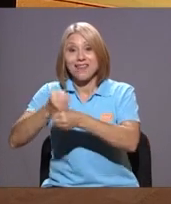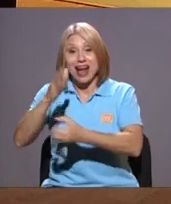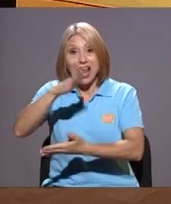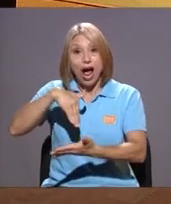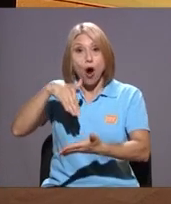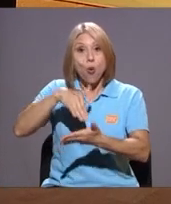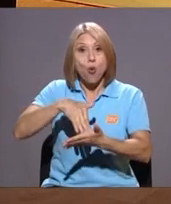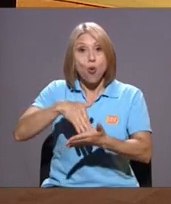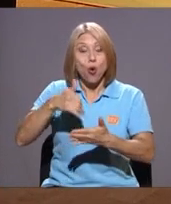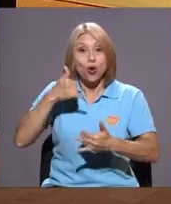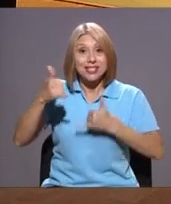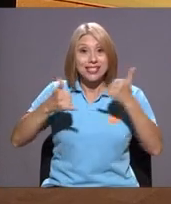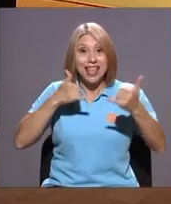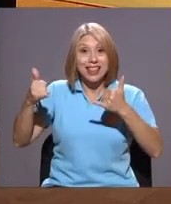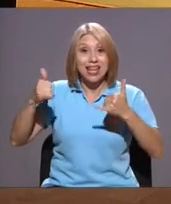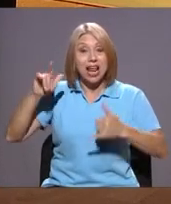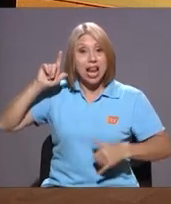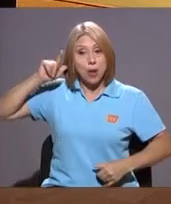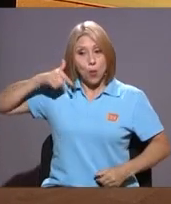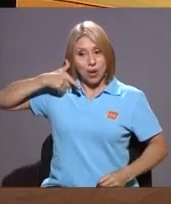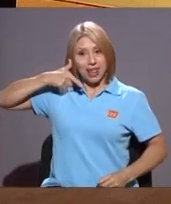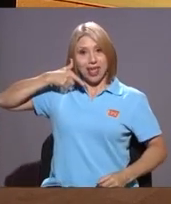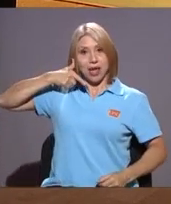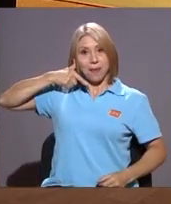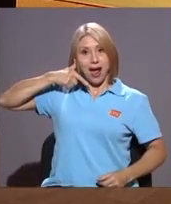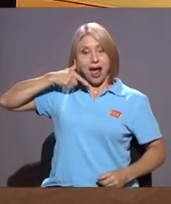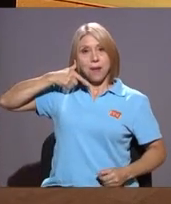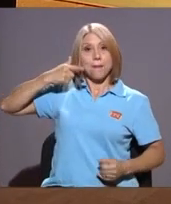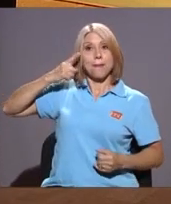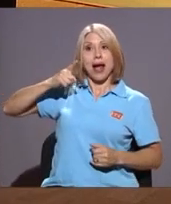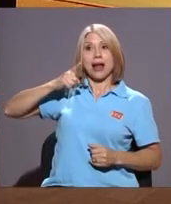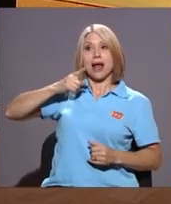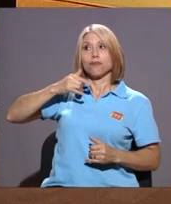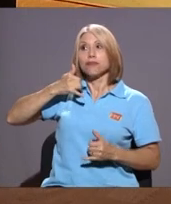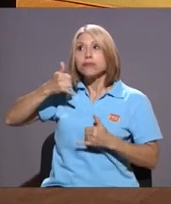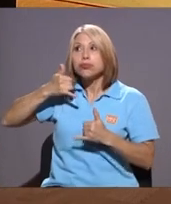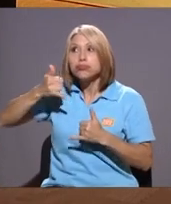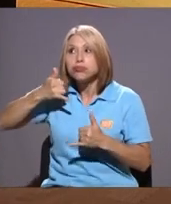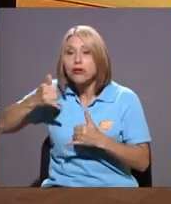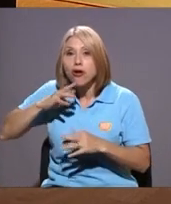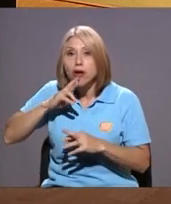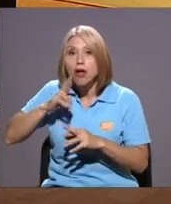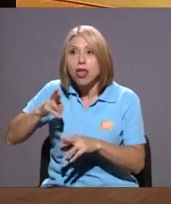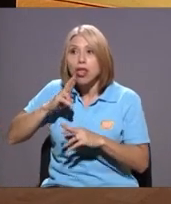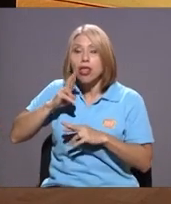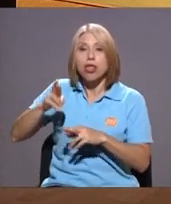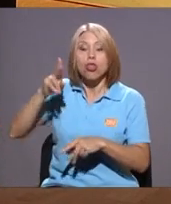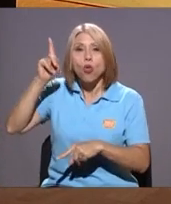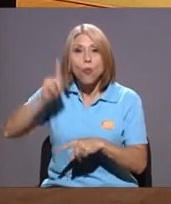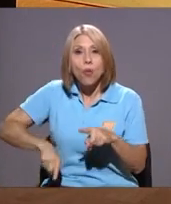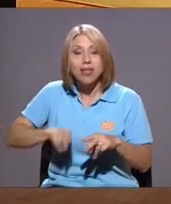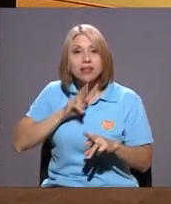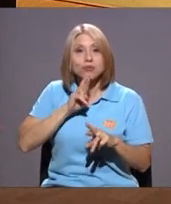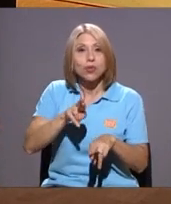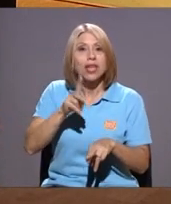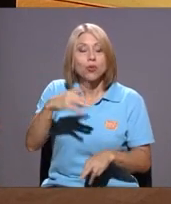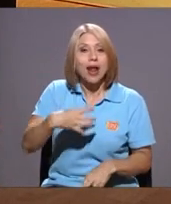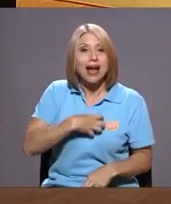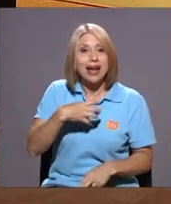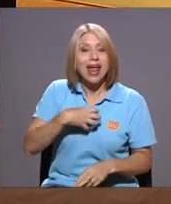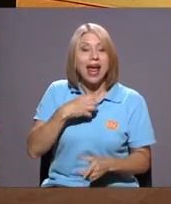y le hacen la prueba no tiene la capacidad de responder en tiempo corto una queja una consulta de un cliente